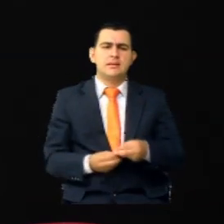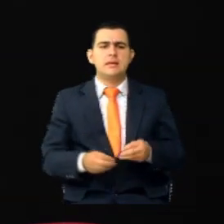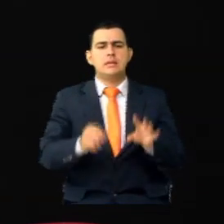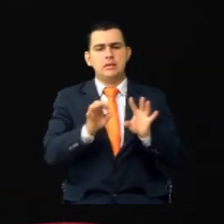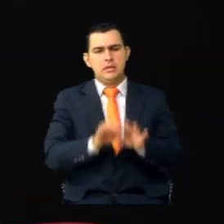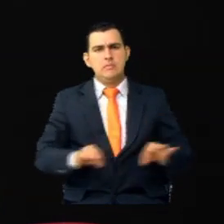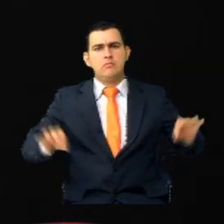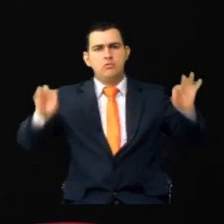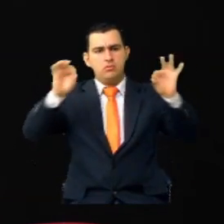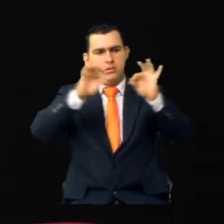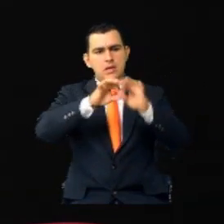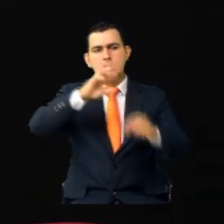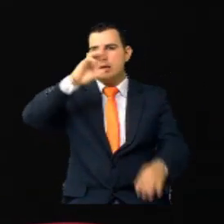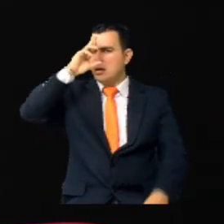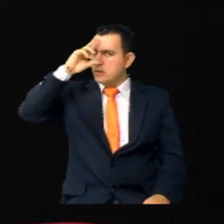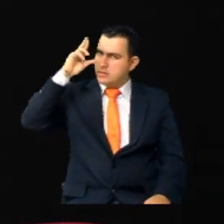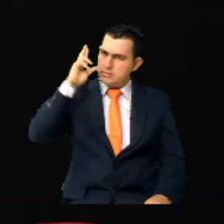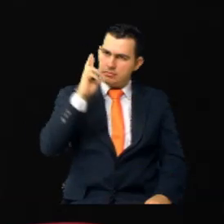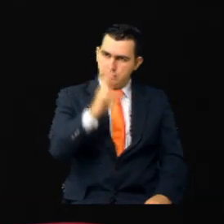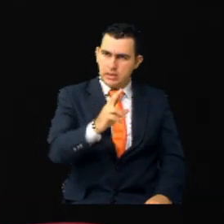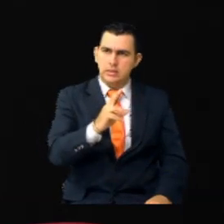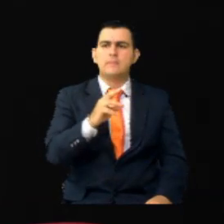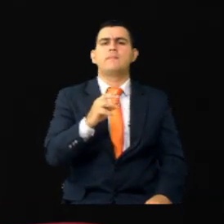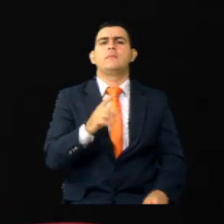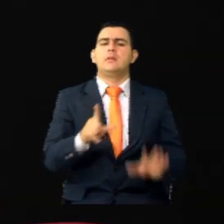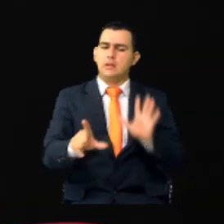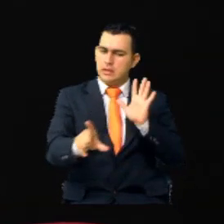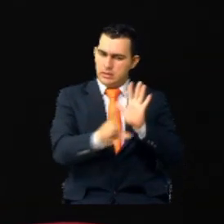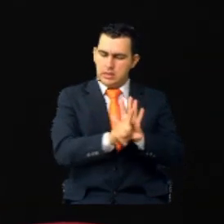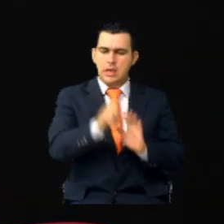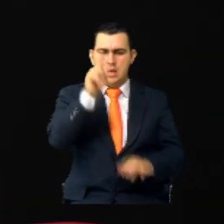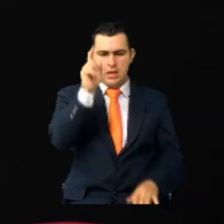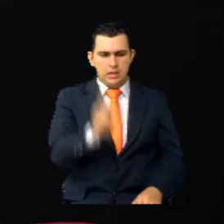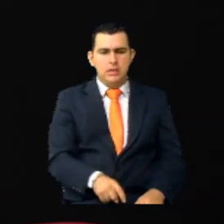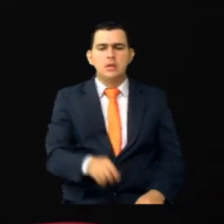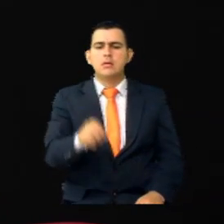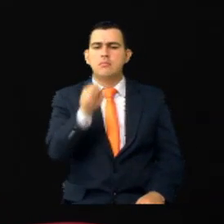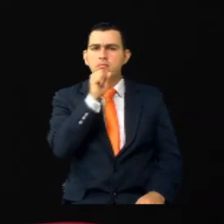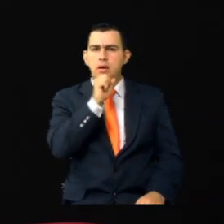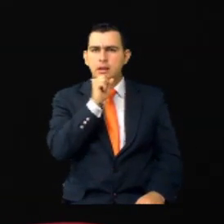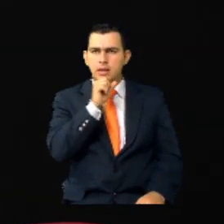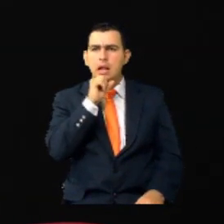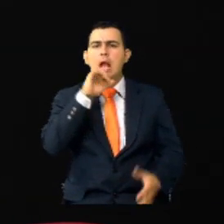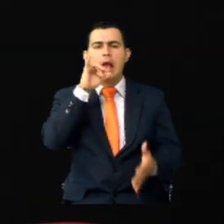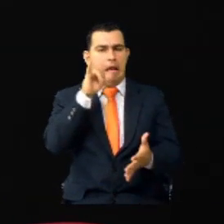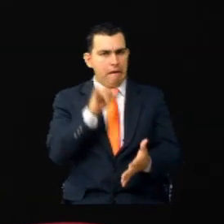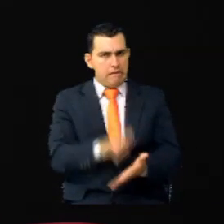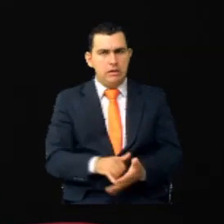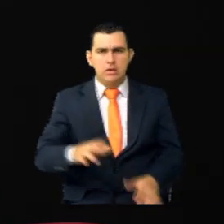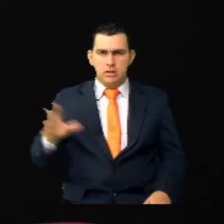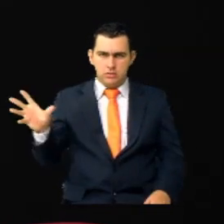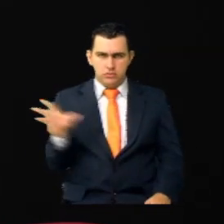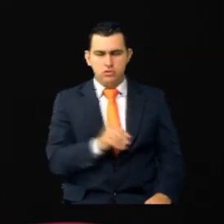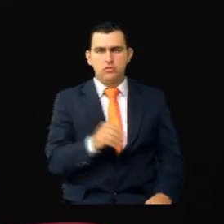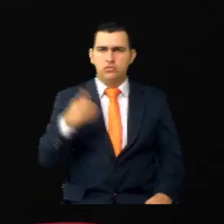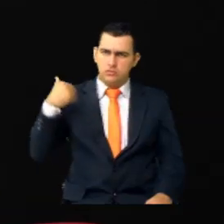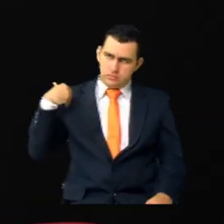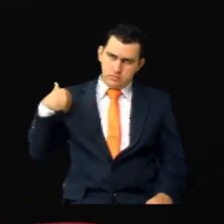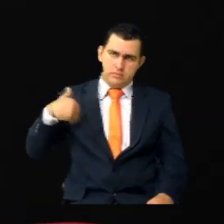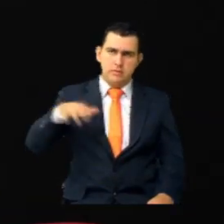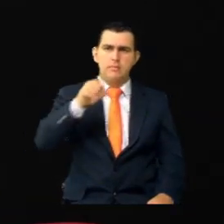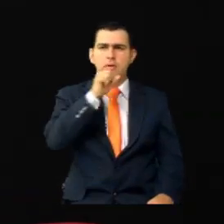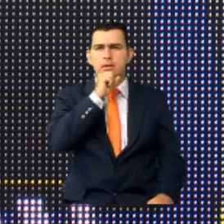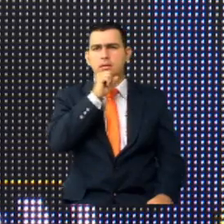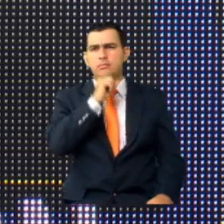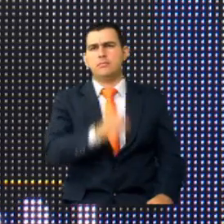la legalidad en nuestra ciudad. Ese es mi compromiso como alcalde y así vamos a salir adelante en esta Barranca